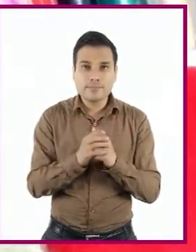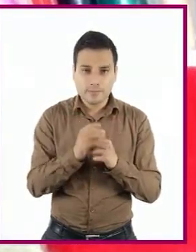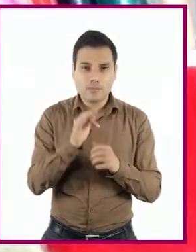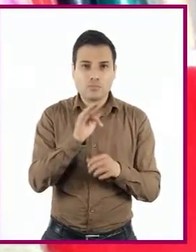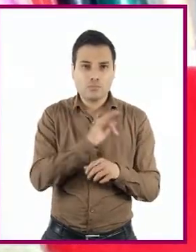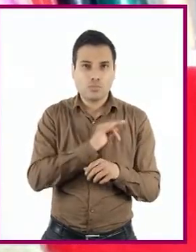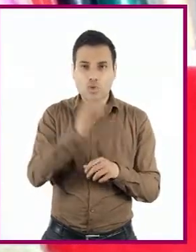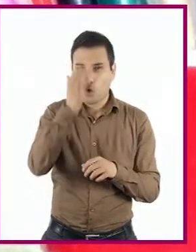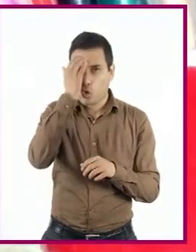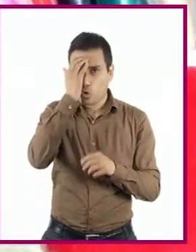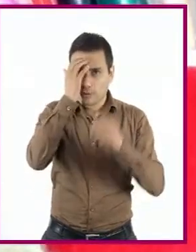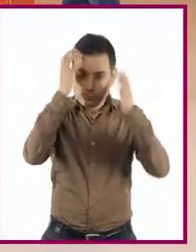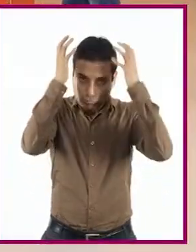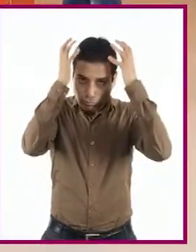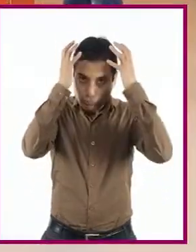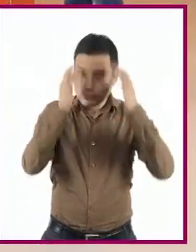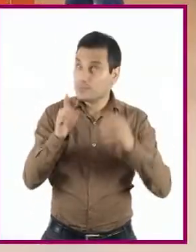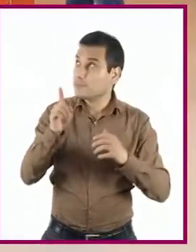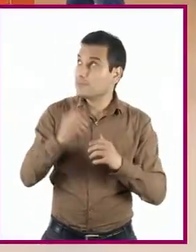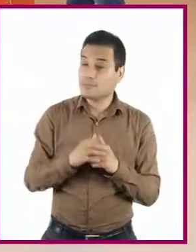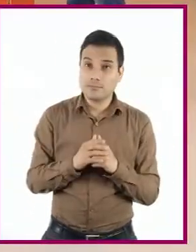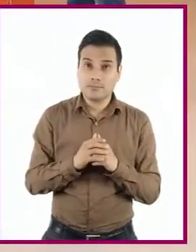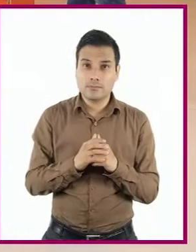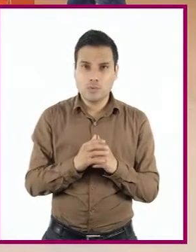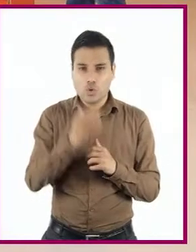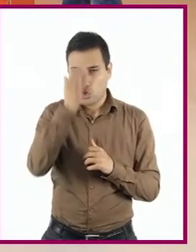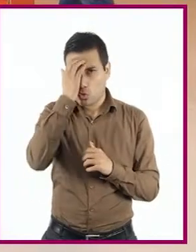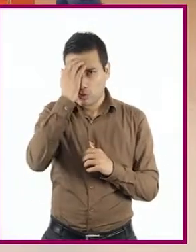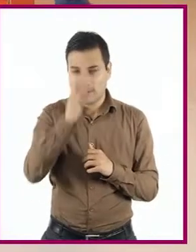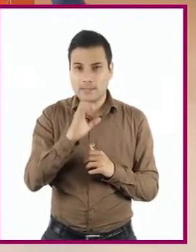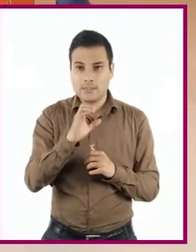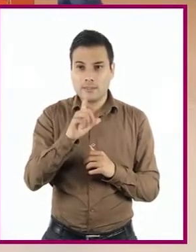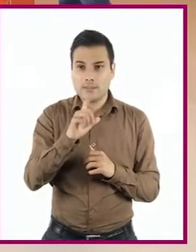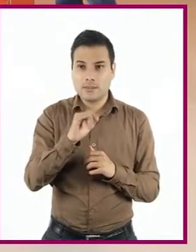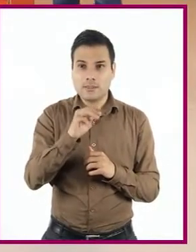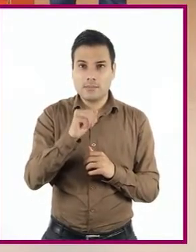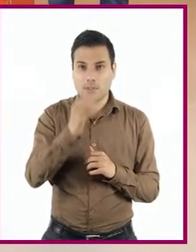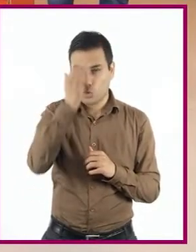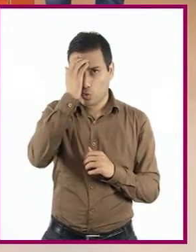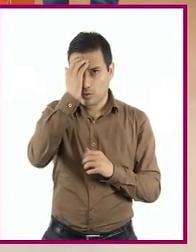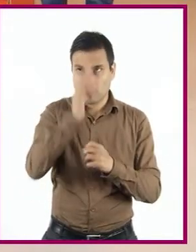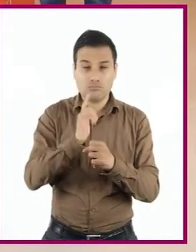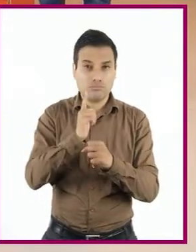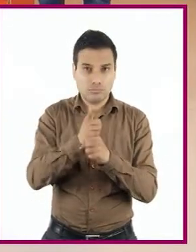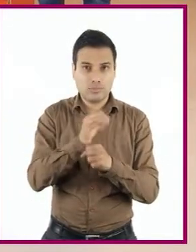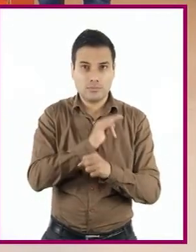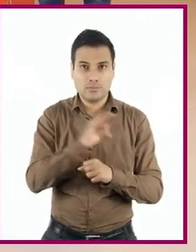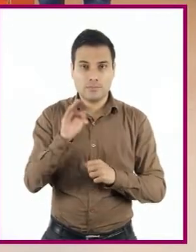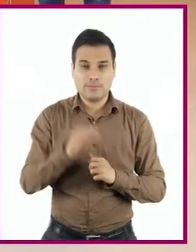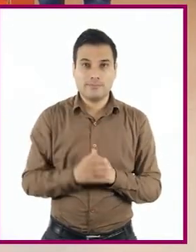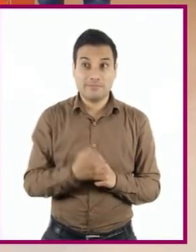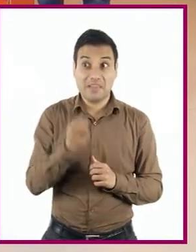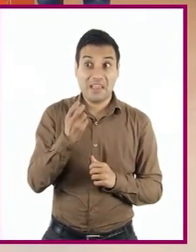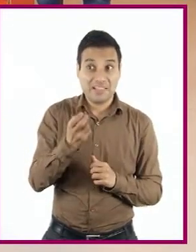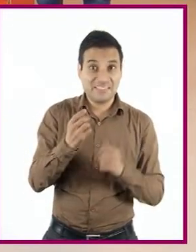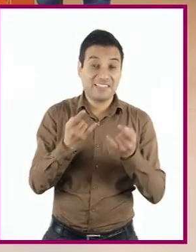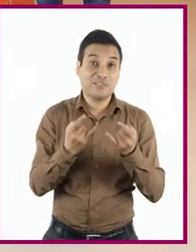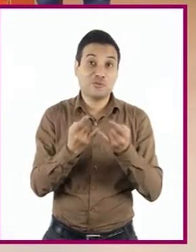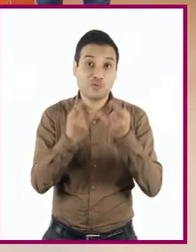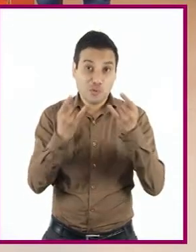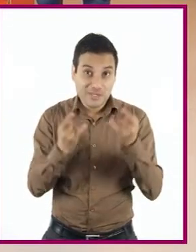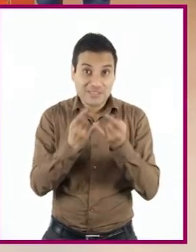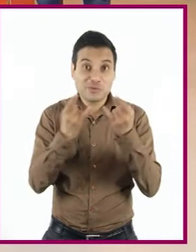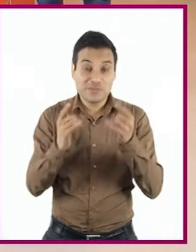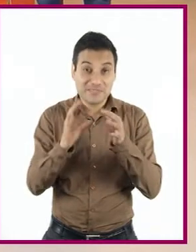clima. Este se llama el climagorrito, y pues este detecta el clima. Esas son las propuestas de sus